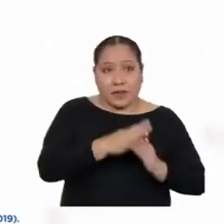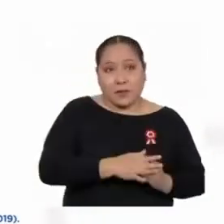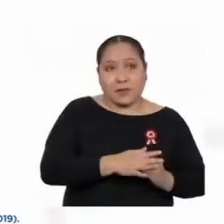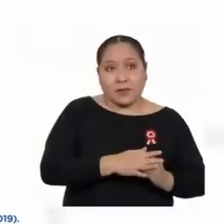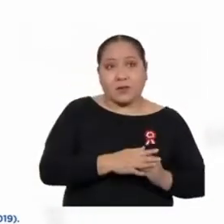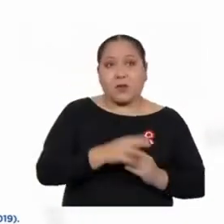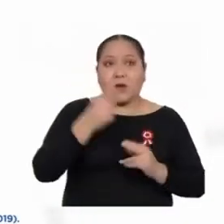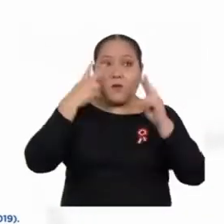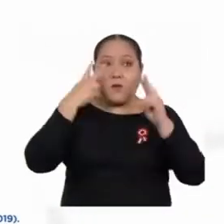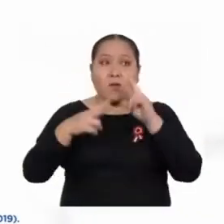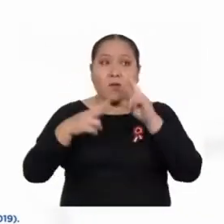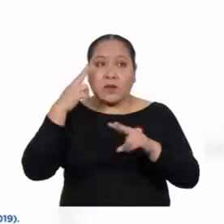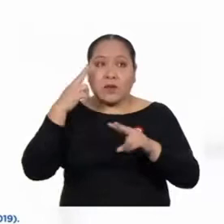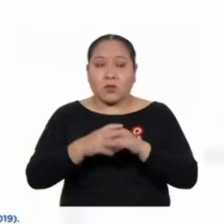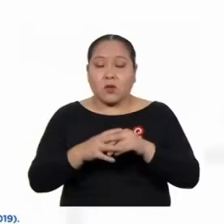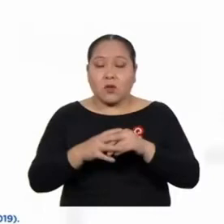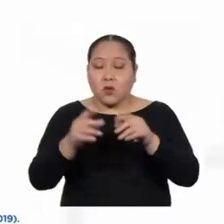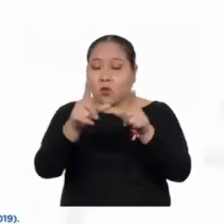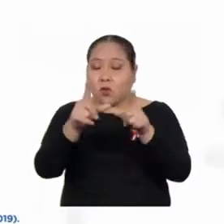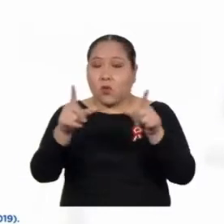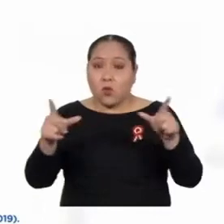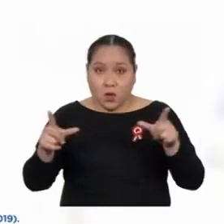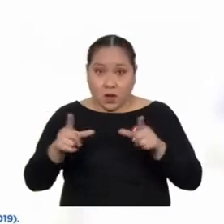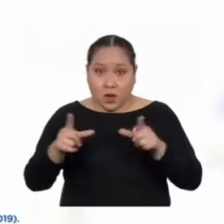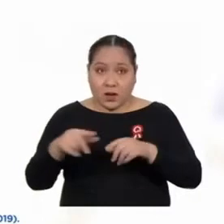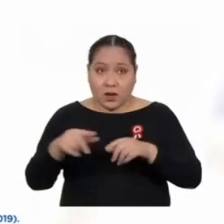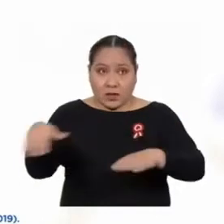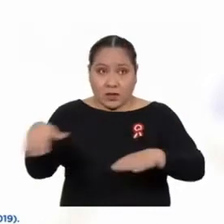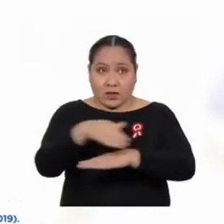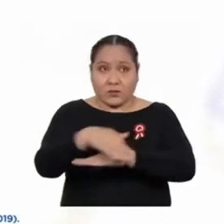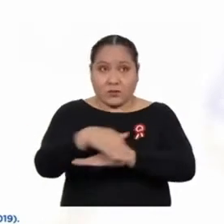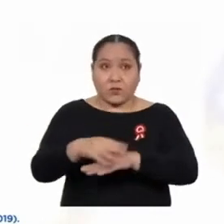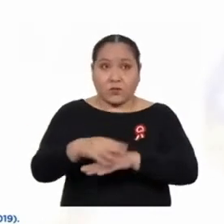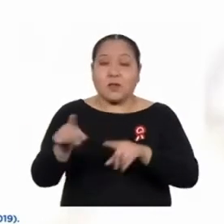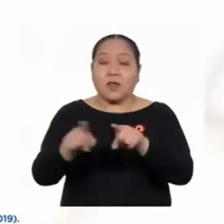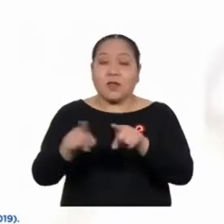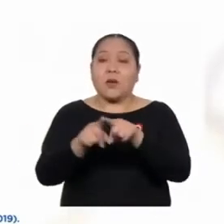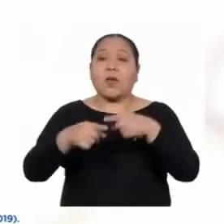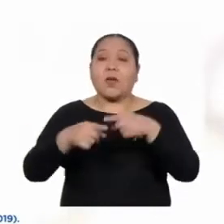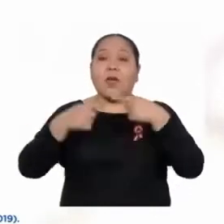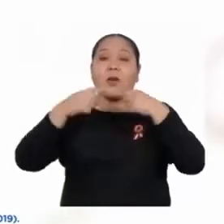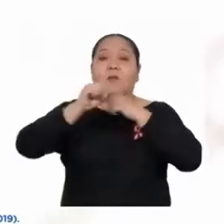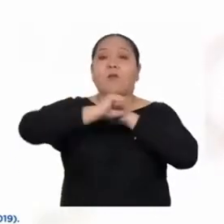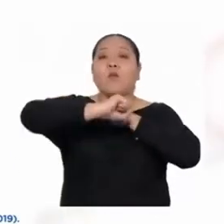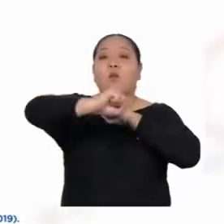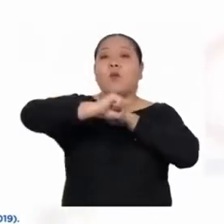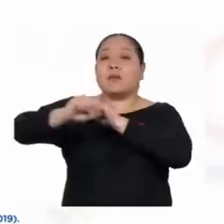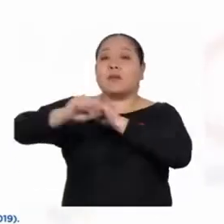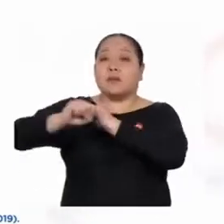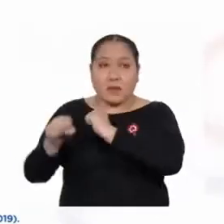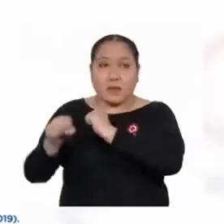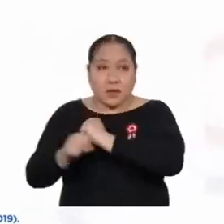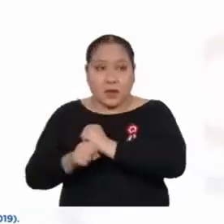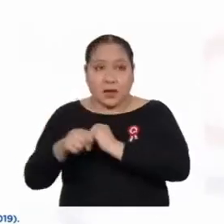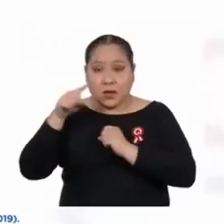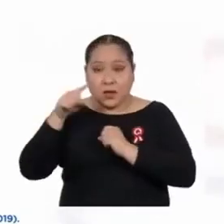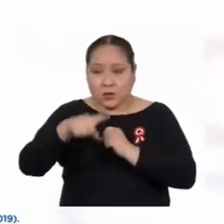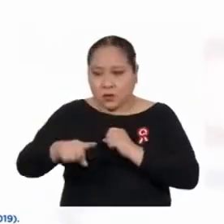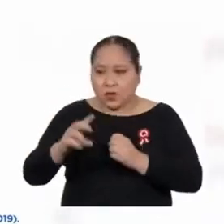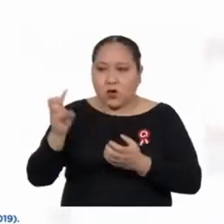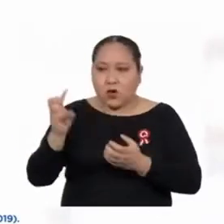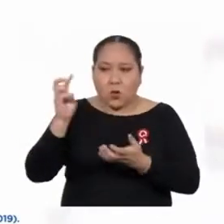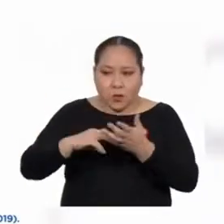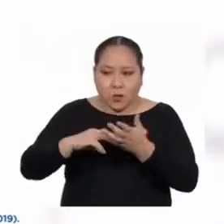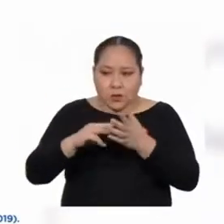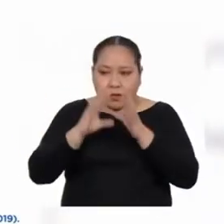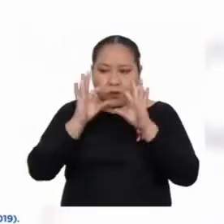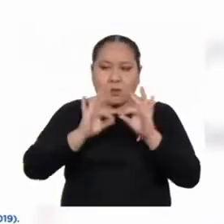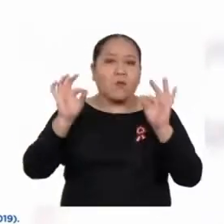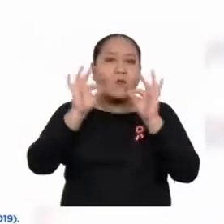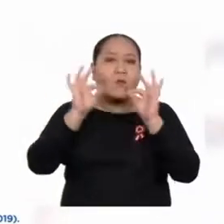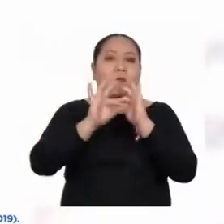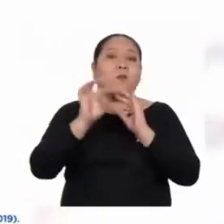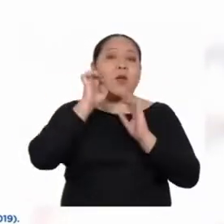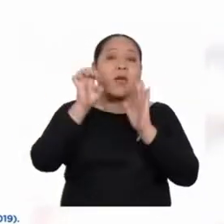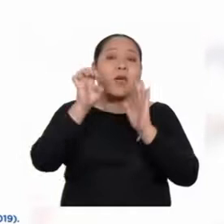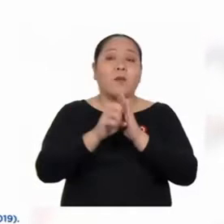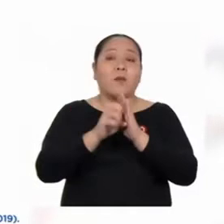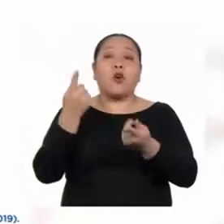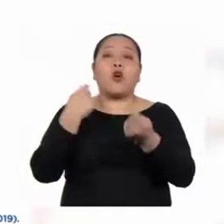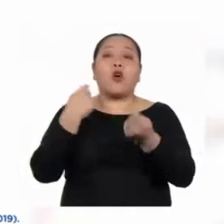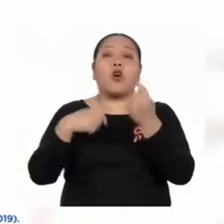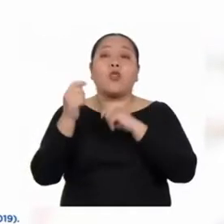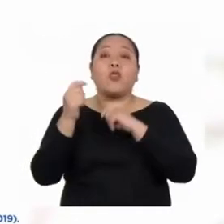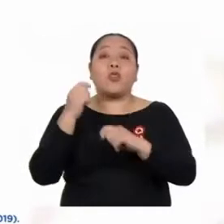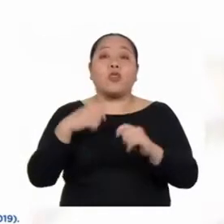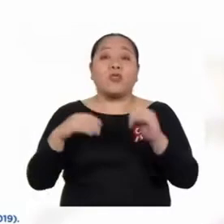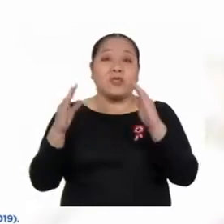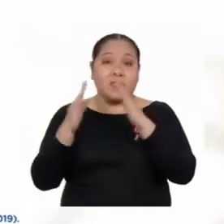campañas publicitarias han pasado a primera línea. Esto ha generado que, por ejemplo, tiendas por departamento